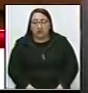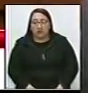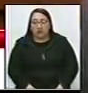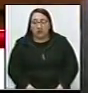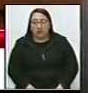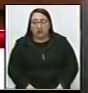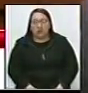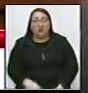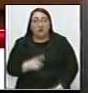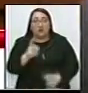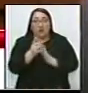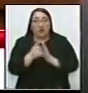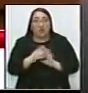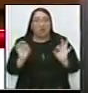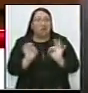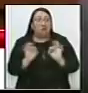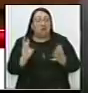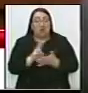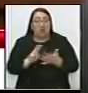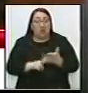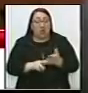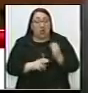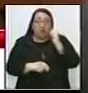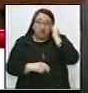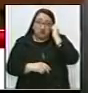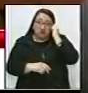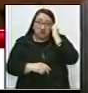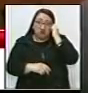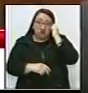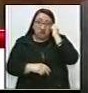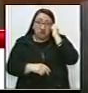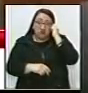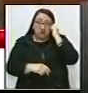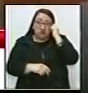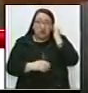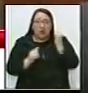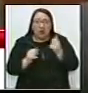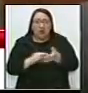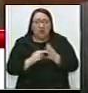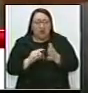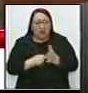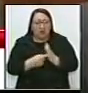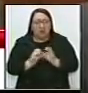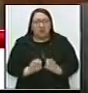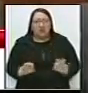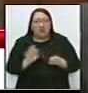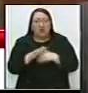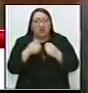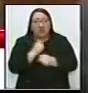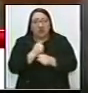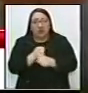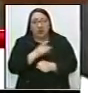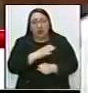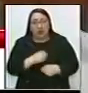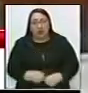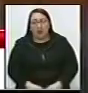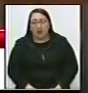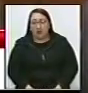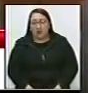este decreto que nadie había leído y al que nadie le había prestado atención, ahora se ha convertido en el punto medular del trabajo del